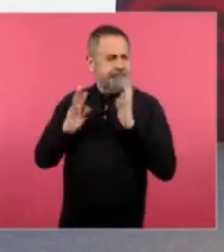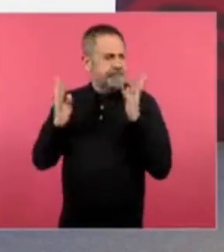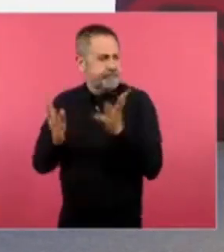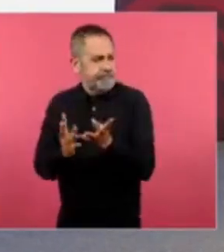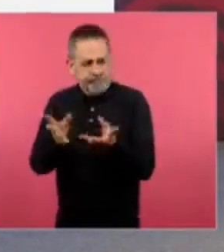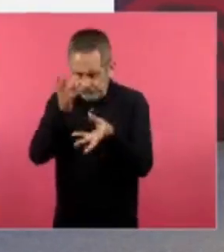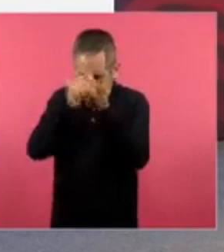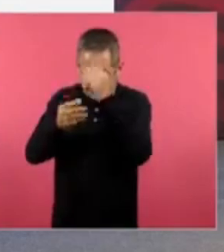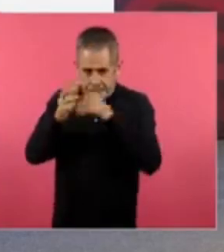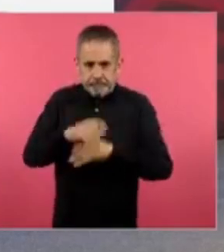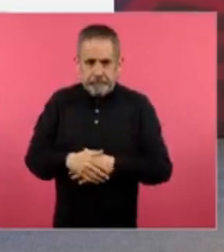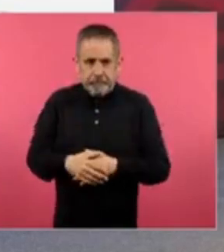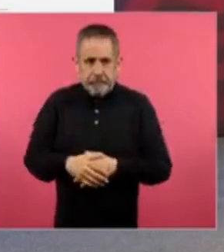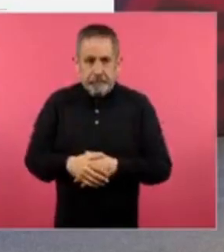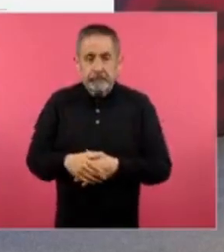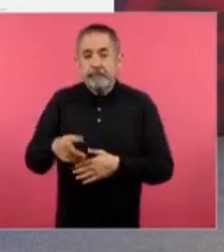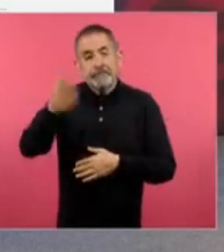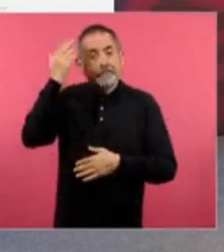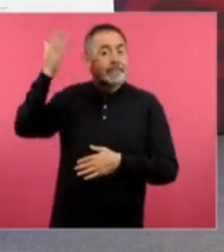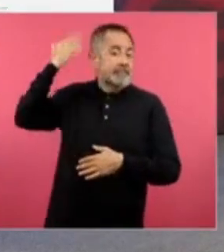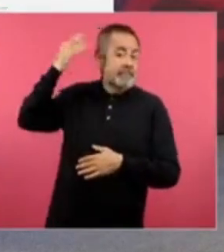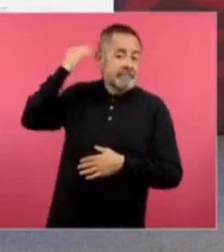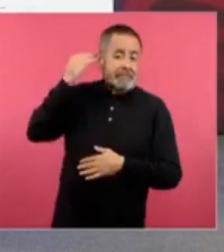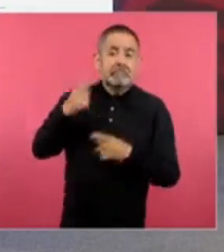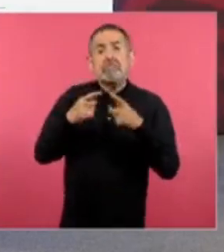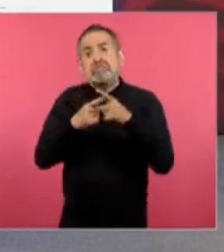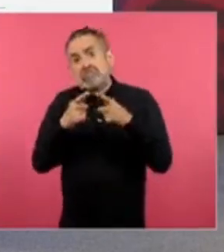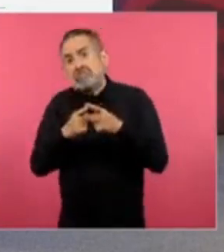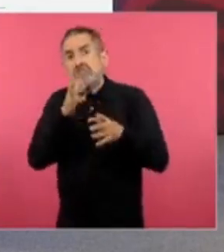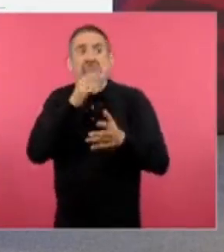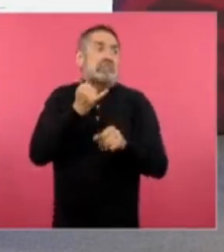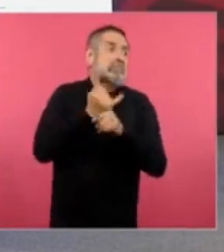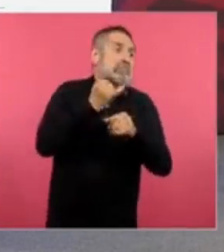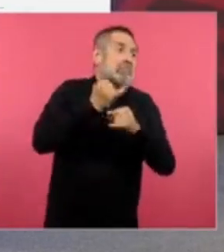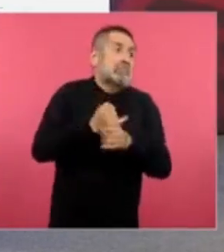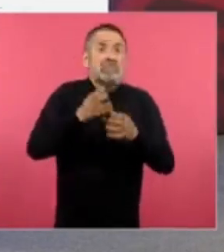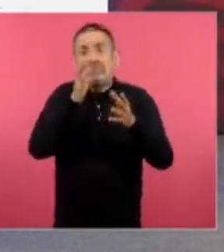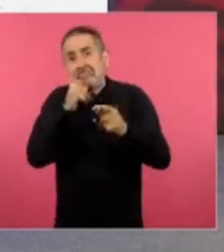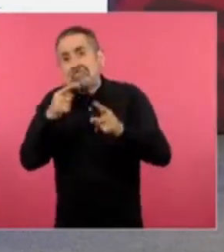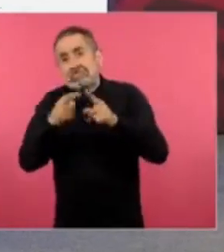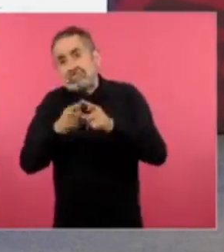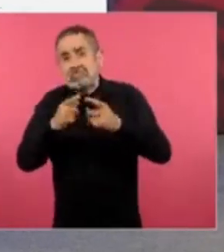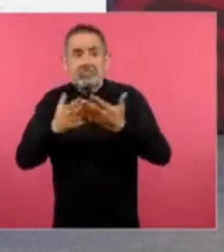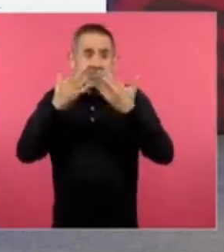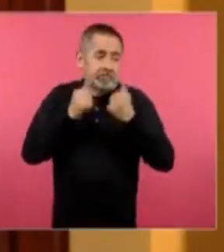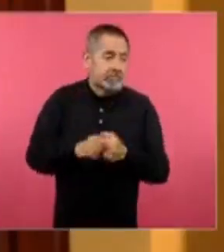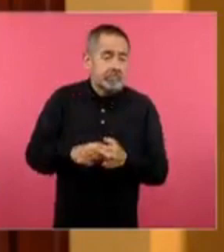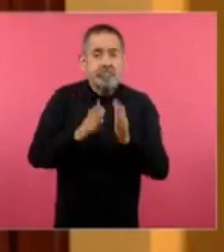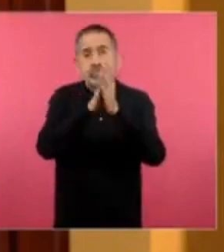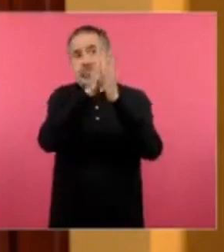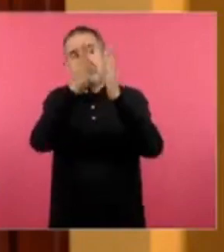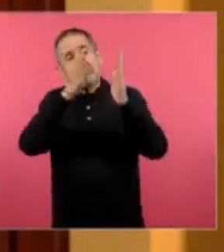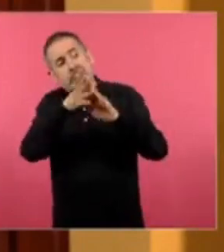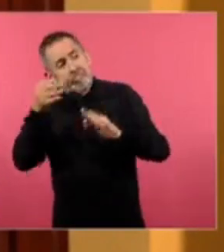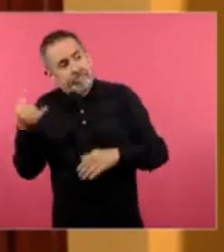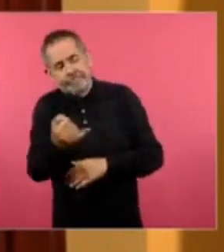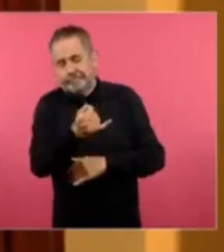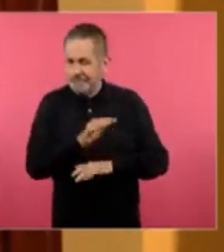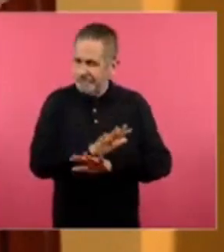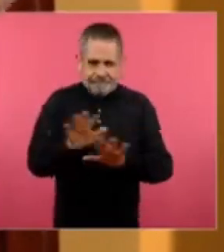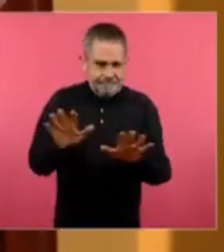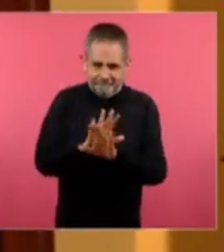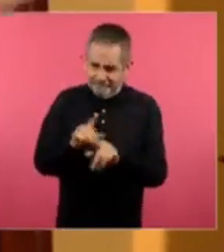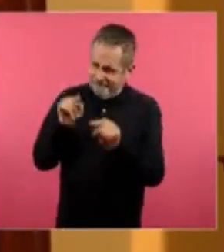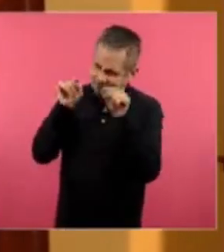el pretexto de, maestra, no hice la tarea porque se me fue el internet, o maestra, no hice la tarea porque la biblioteca está muy lejos. Entonces,